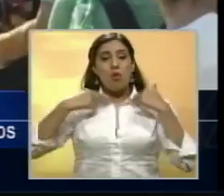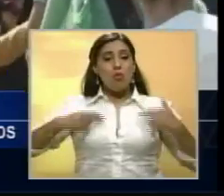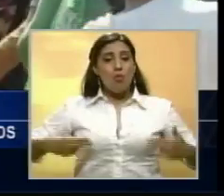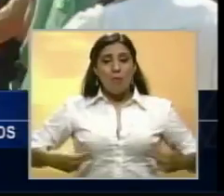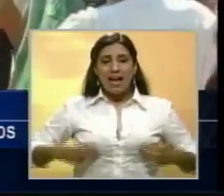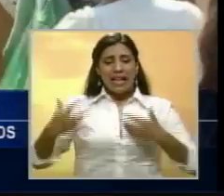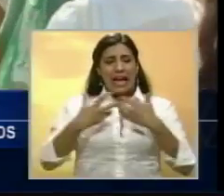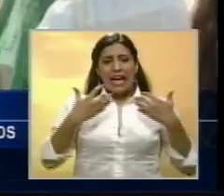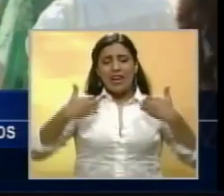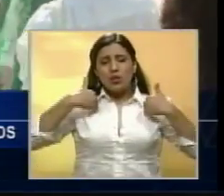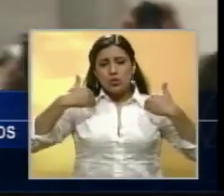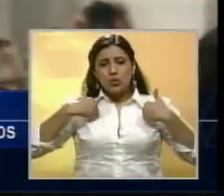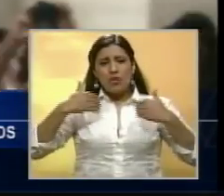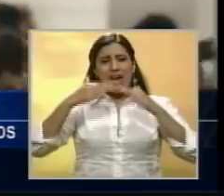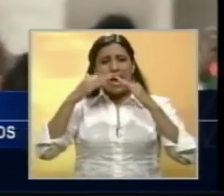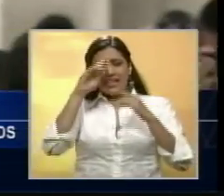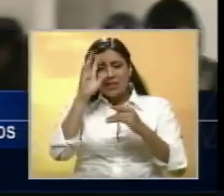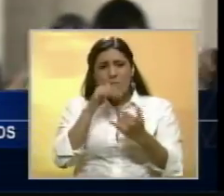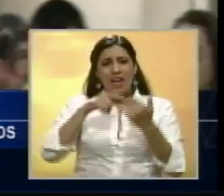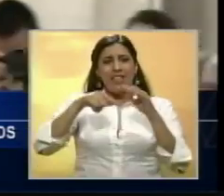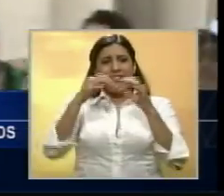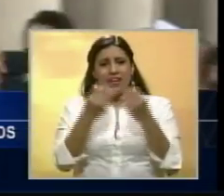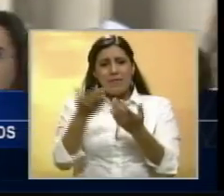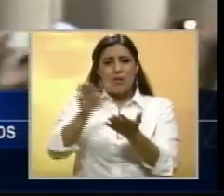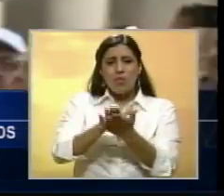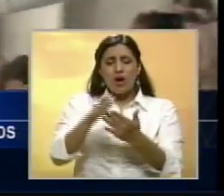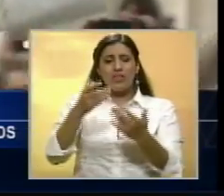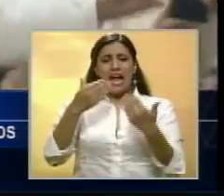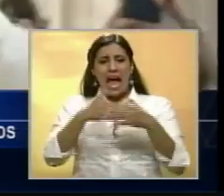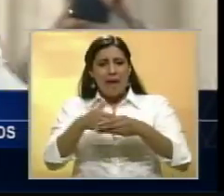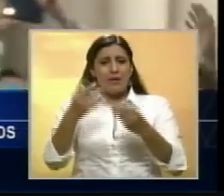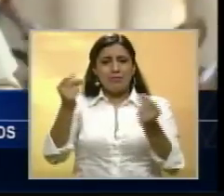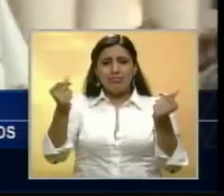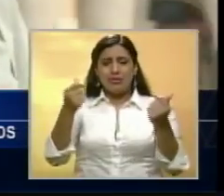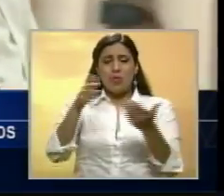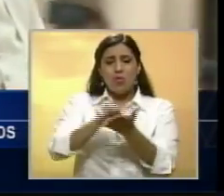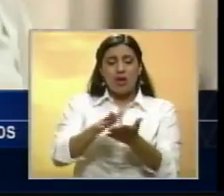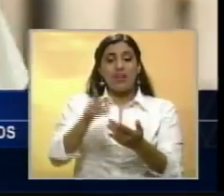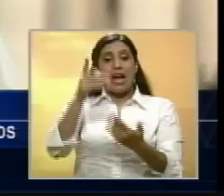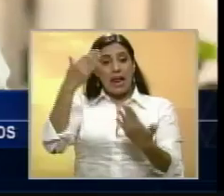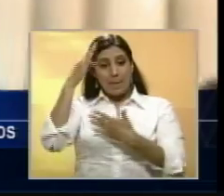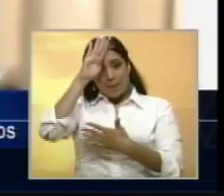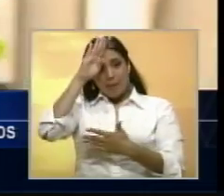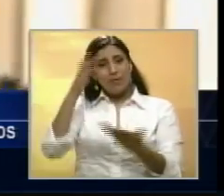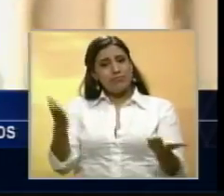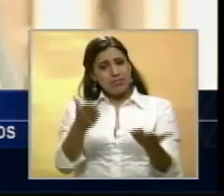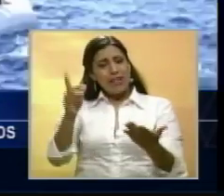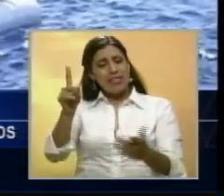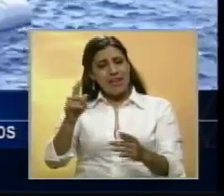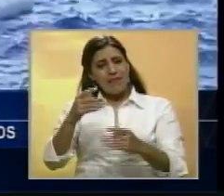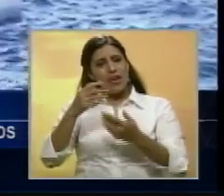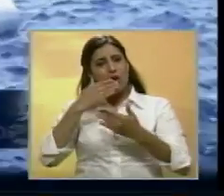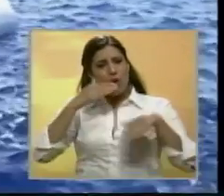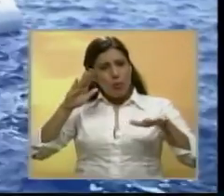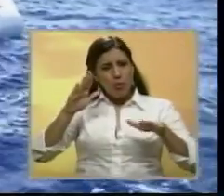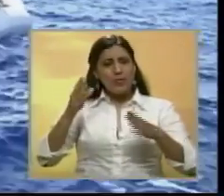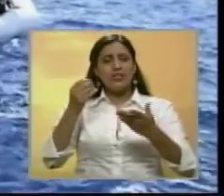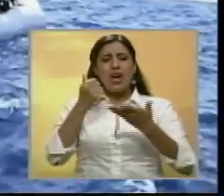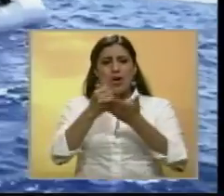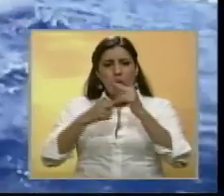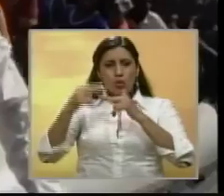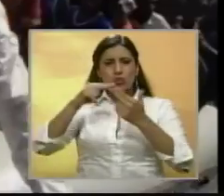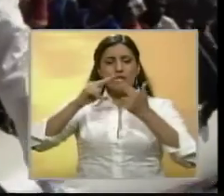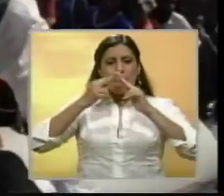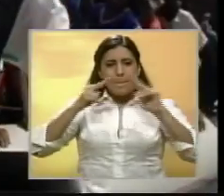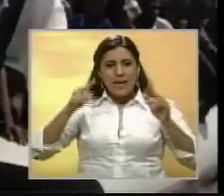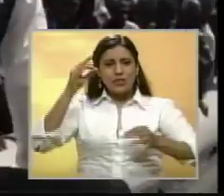que la guerra le ha arrebatado casa, trabajo, familiares y amigos. En el lugar, el Santo Padre instó a renovar el compromiso de construir